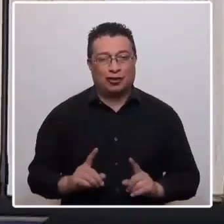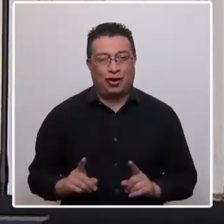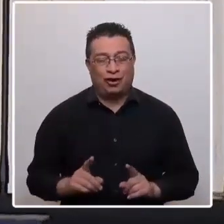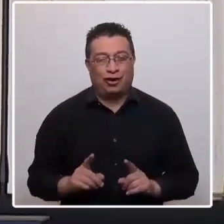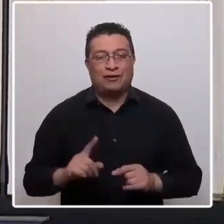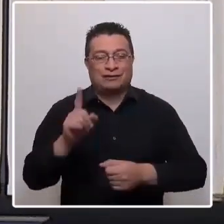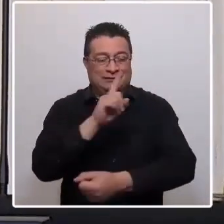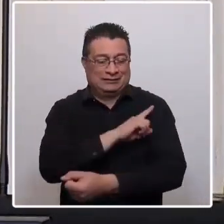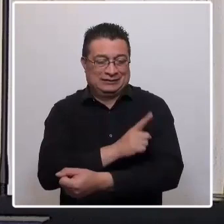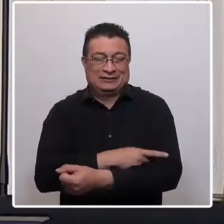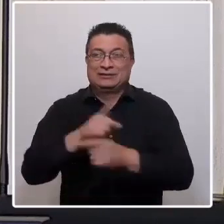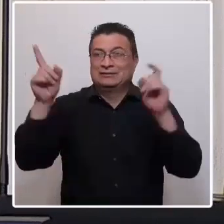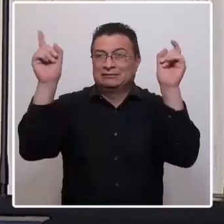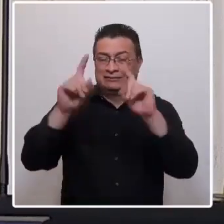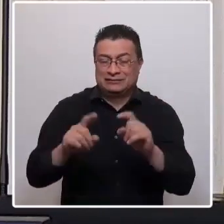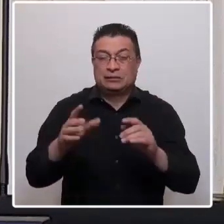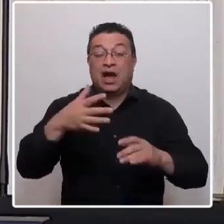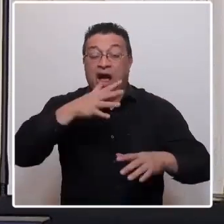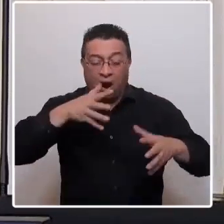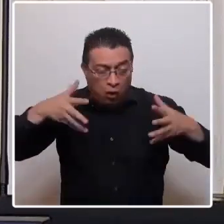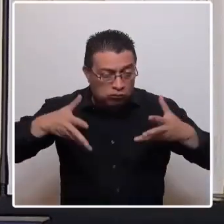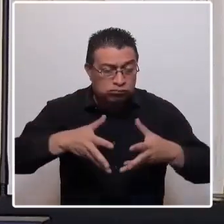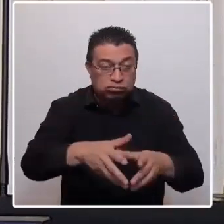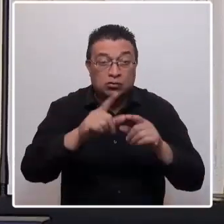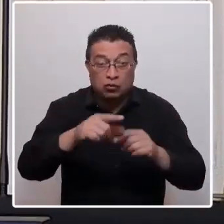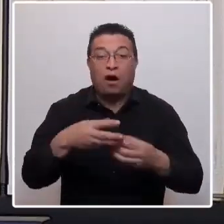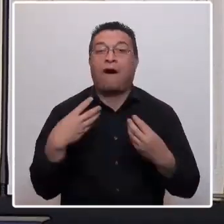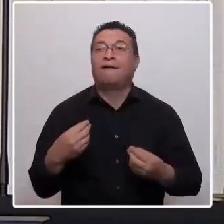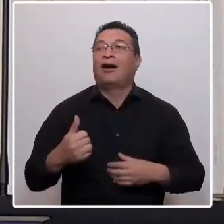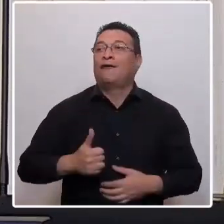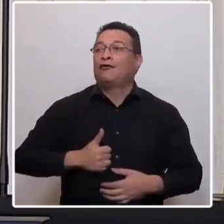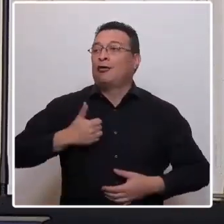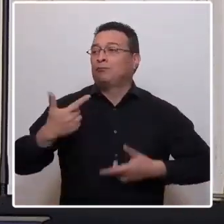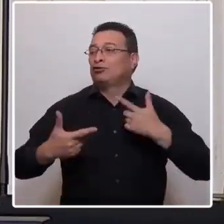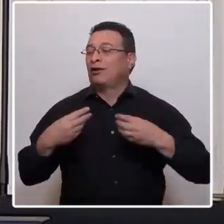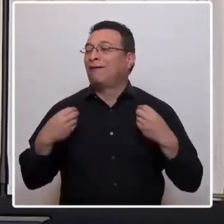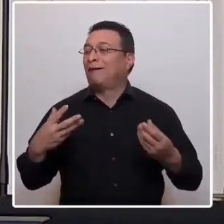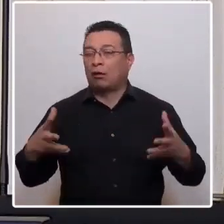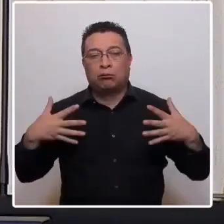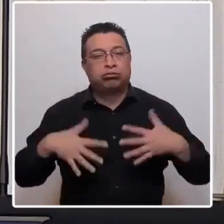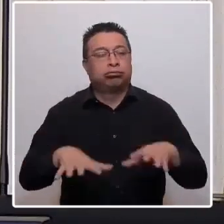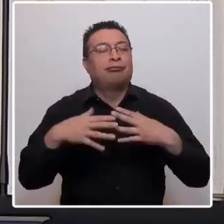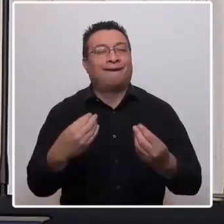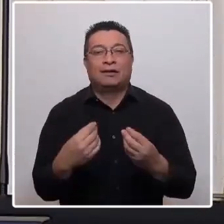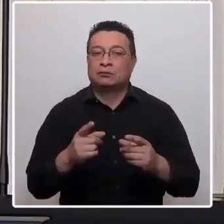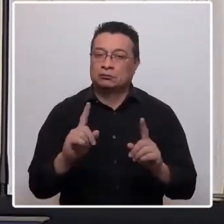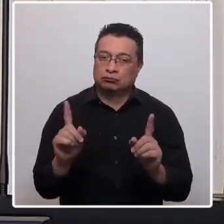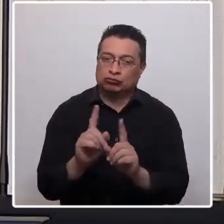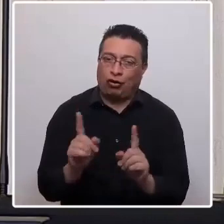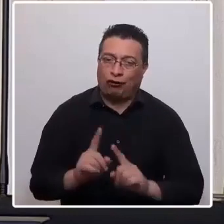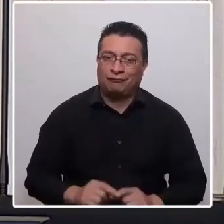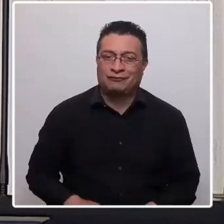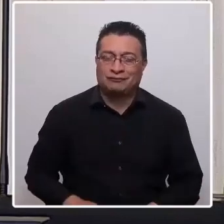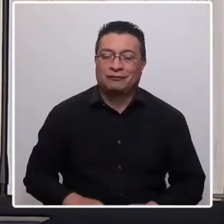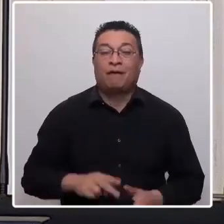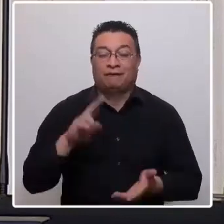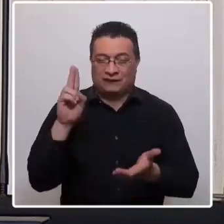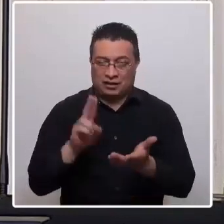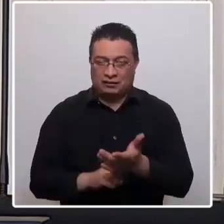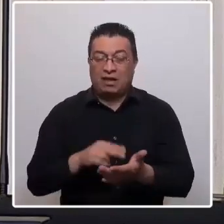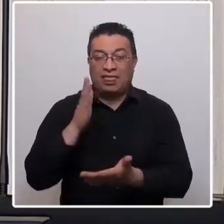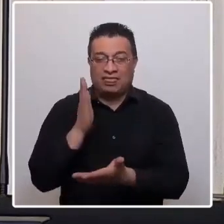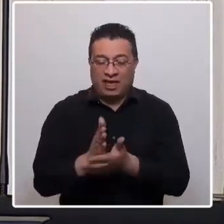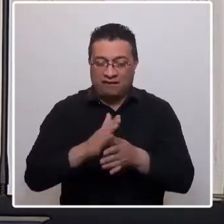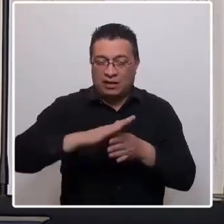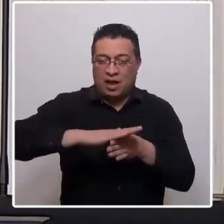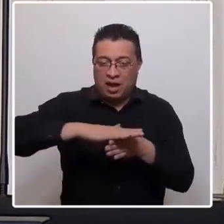energía y el agua potable no se generará por la buena voluntad de los políticos. La verdad es que debe haber un